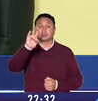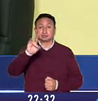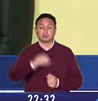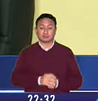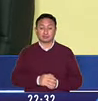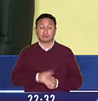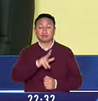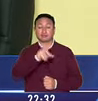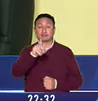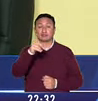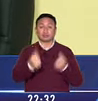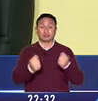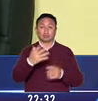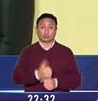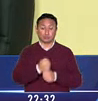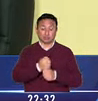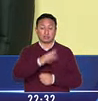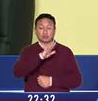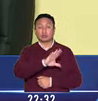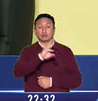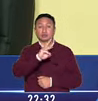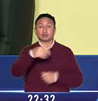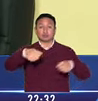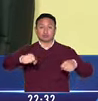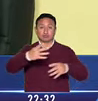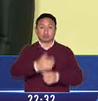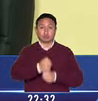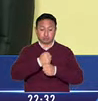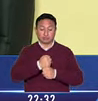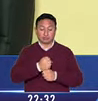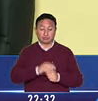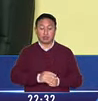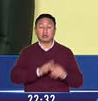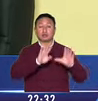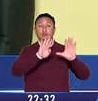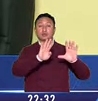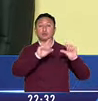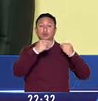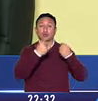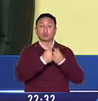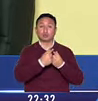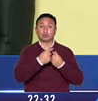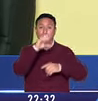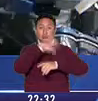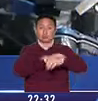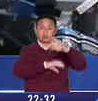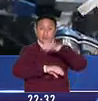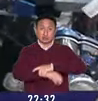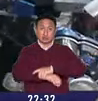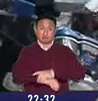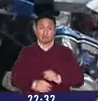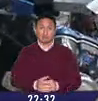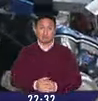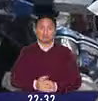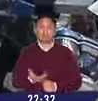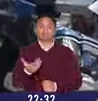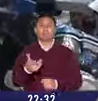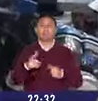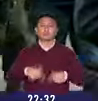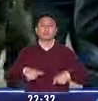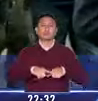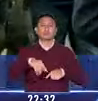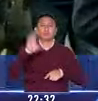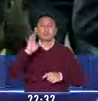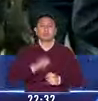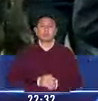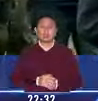vehículos recuperados, 56 motocicletas recuperadas, 9 grupos de delincuencia organizada desarticulados. Donde se ejecutó operativos de control